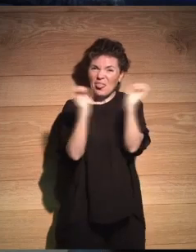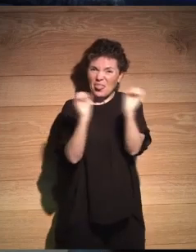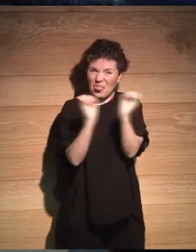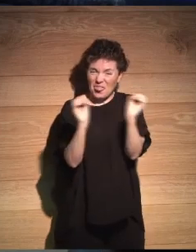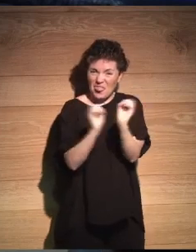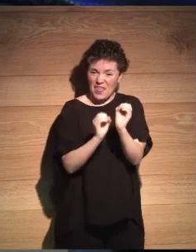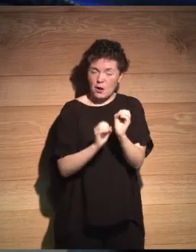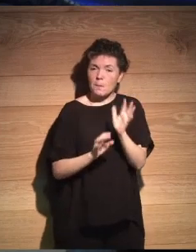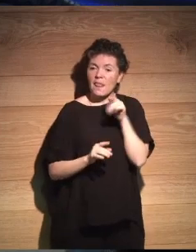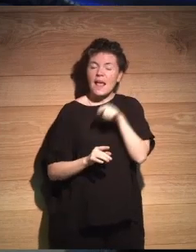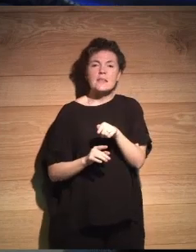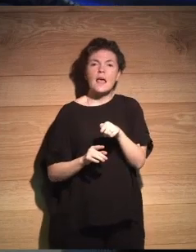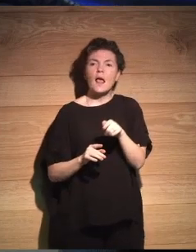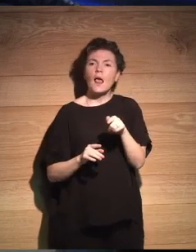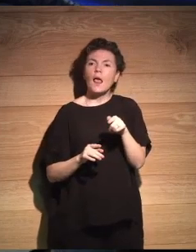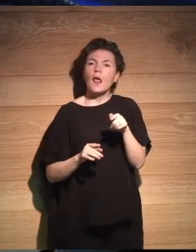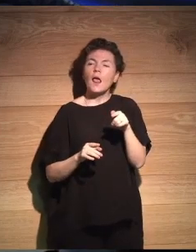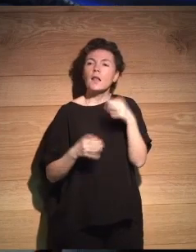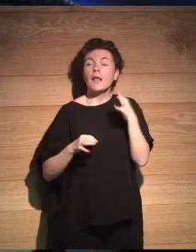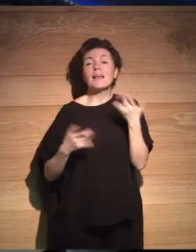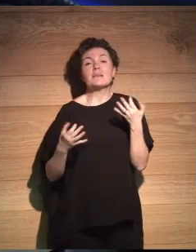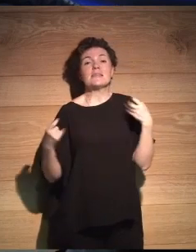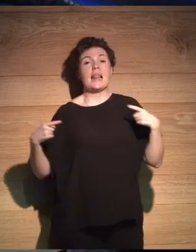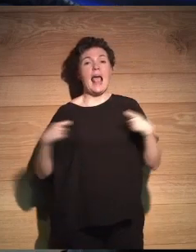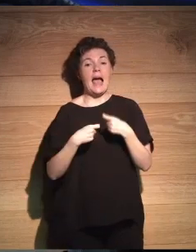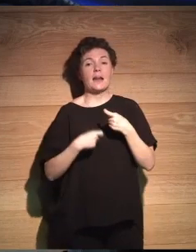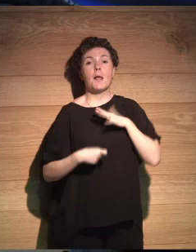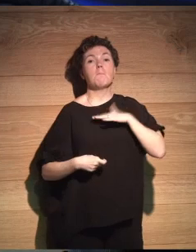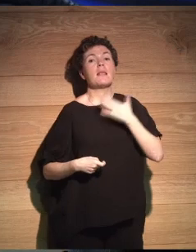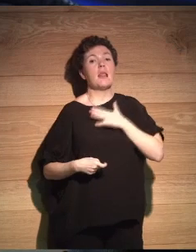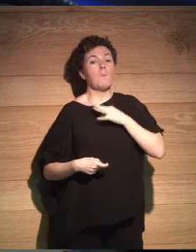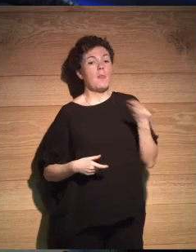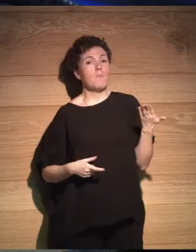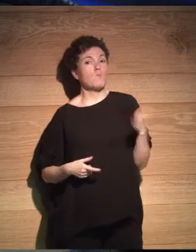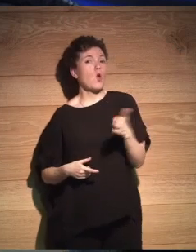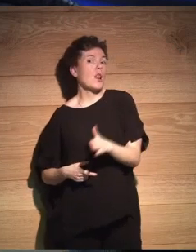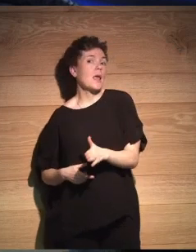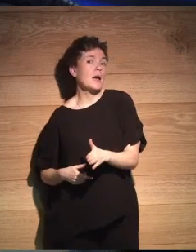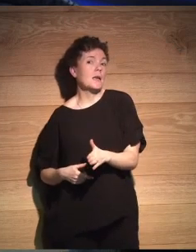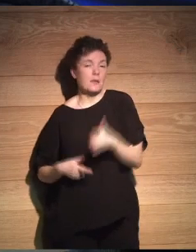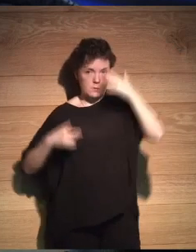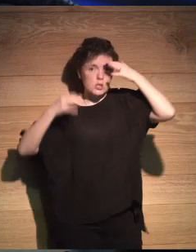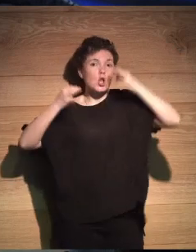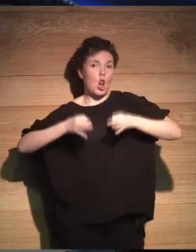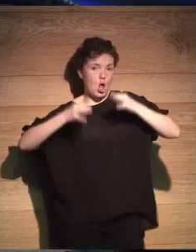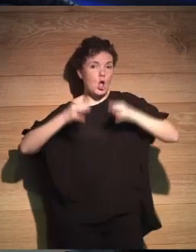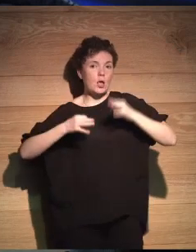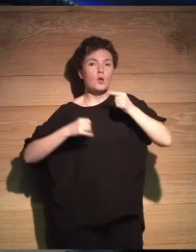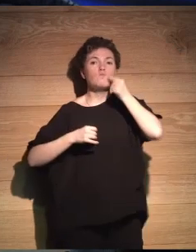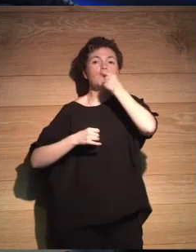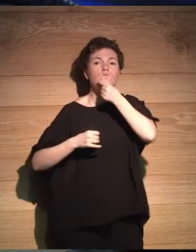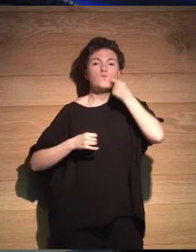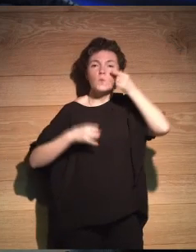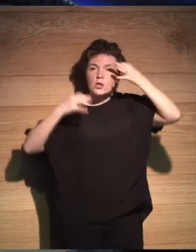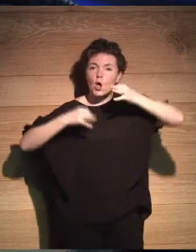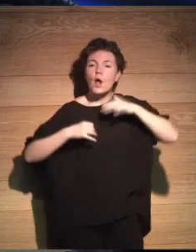siquiera caer en este punto de, como es la guerra, mañana podemos morir. Es lógico que se pinten los